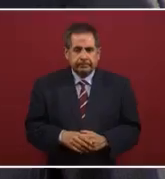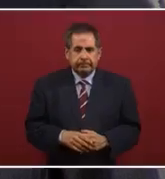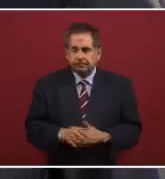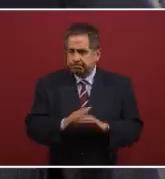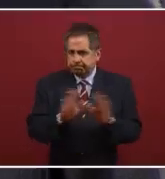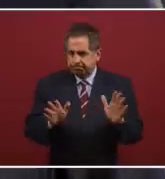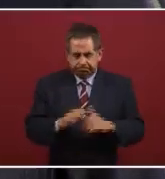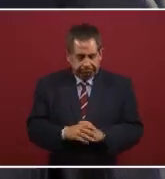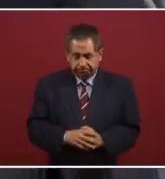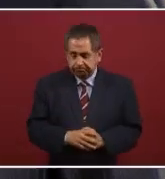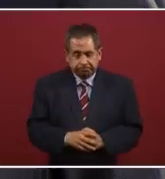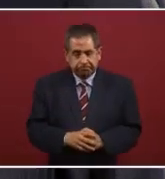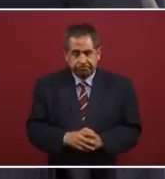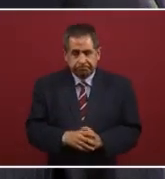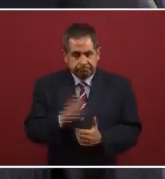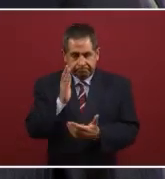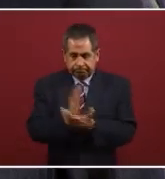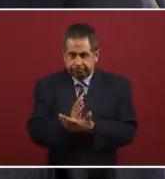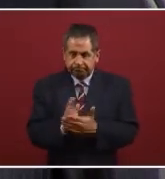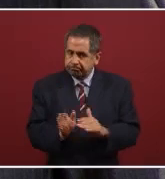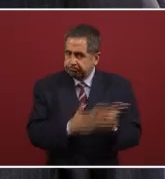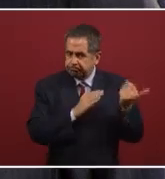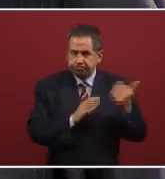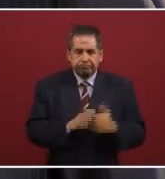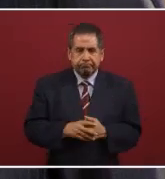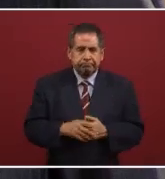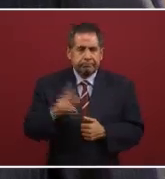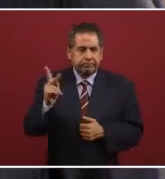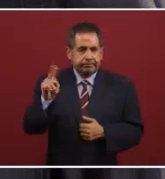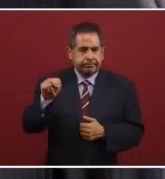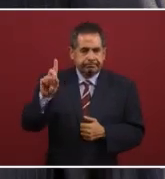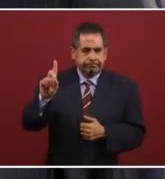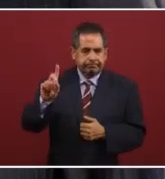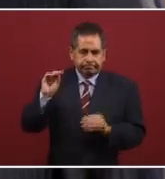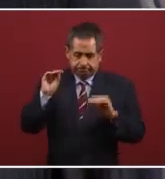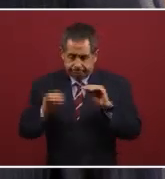Ya eso no está en el plan de desarrollo.